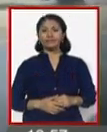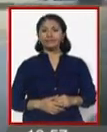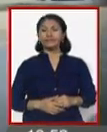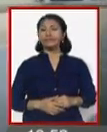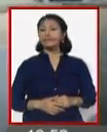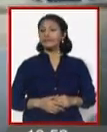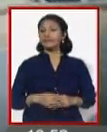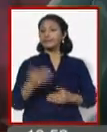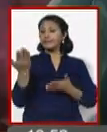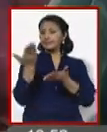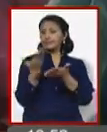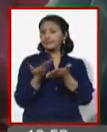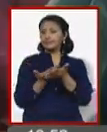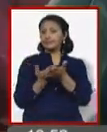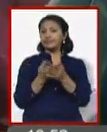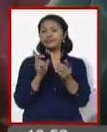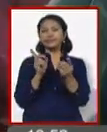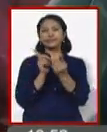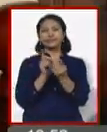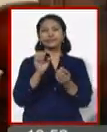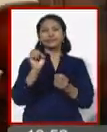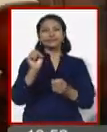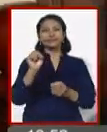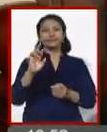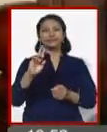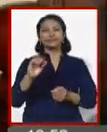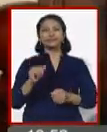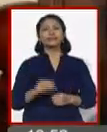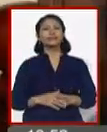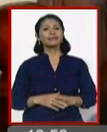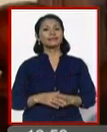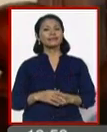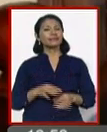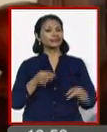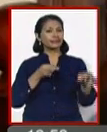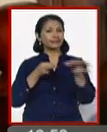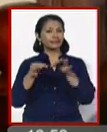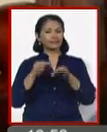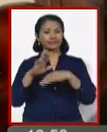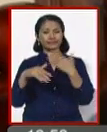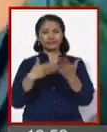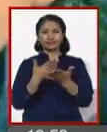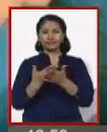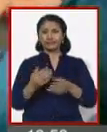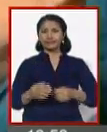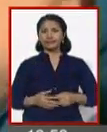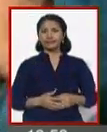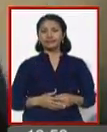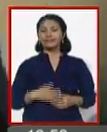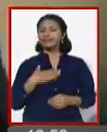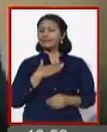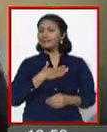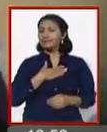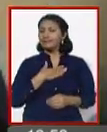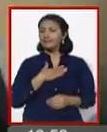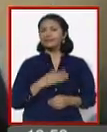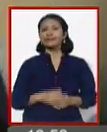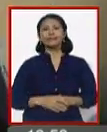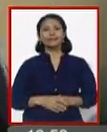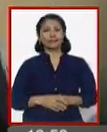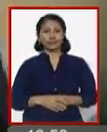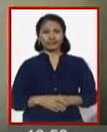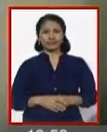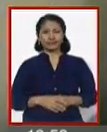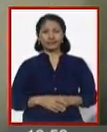Gulsum, ellos vienen para acá, han encontrado a Cera. Te mantendré al tanto, ¿sí? Por favor, señora